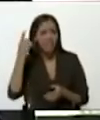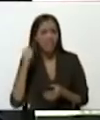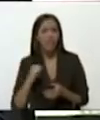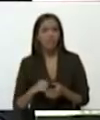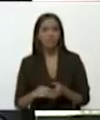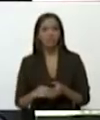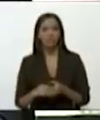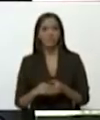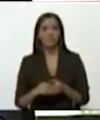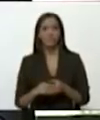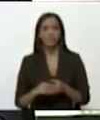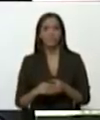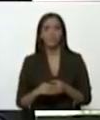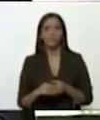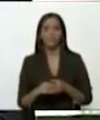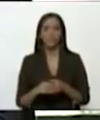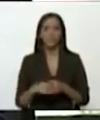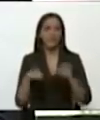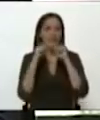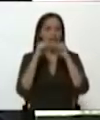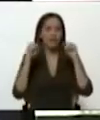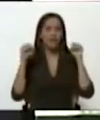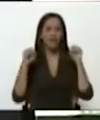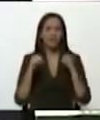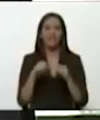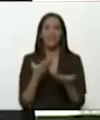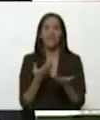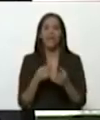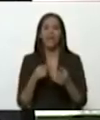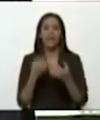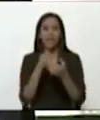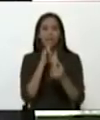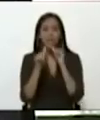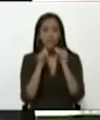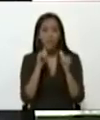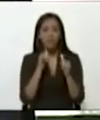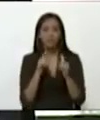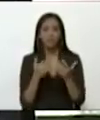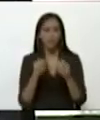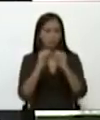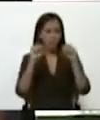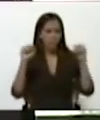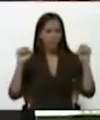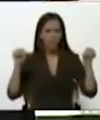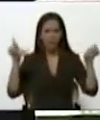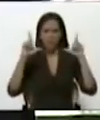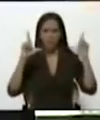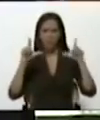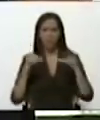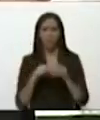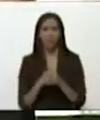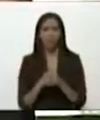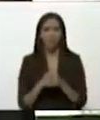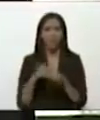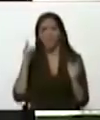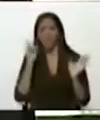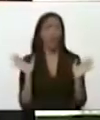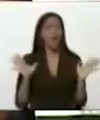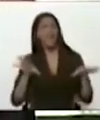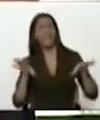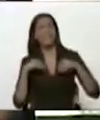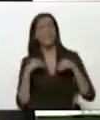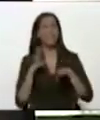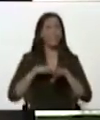que la rueda de prensa a las 12:30 venía. ¿Ustedes vieron armas largas ahí? No. No, él la retuvo porque él es un